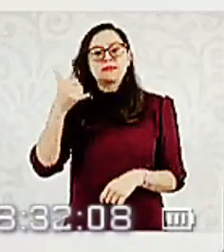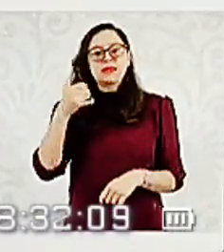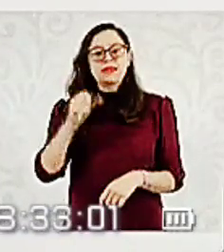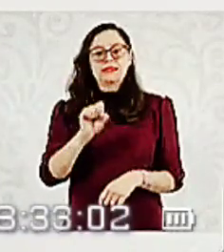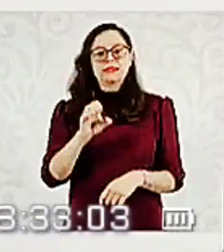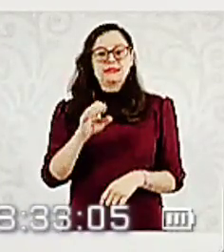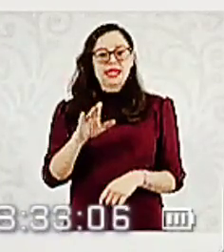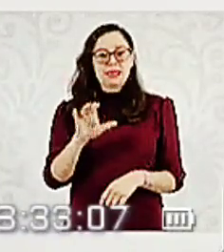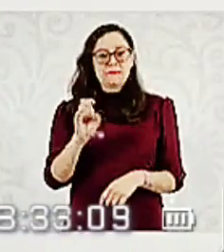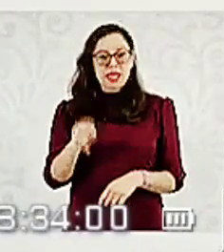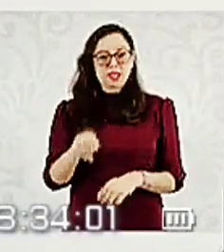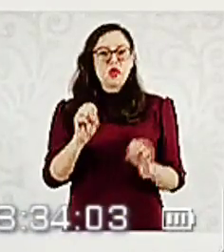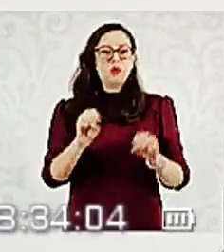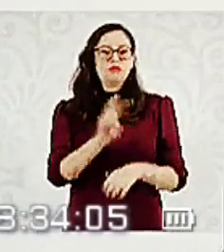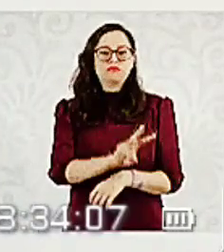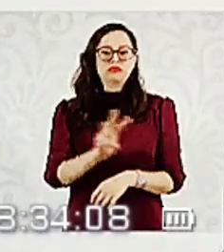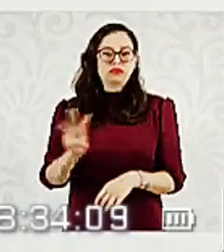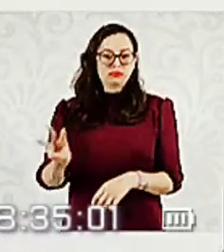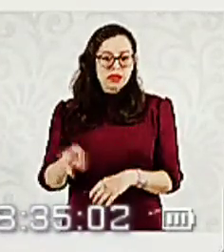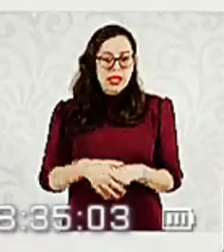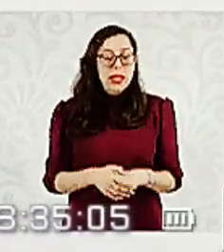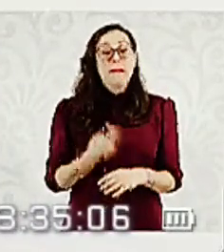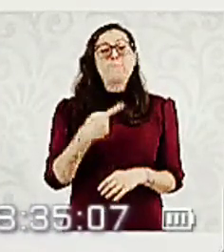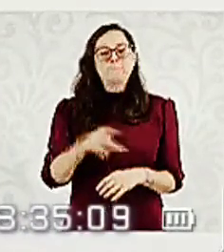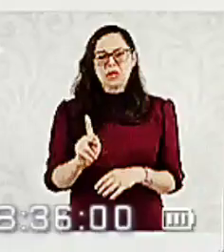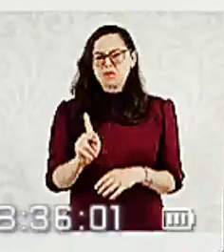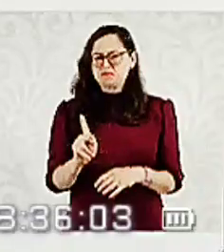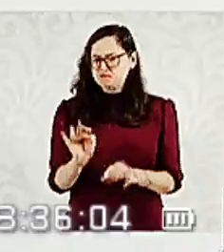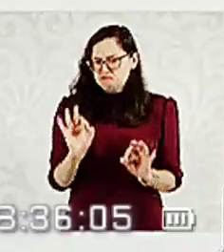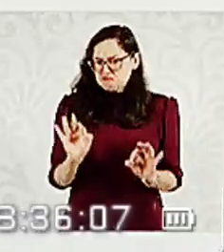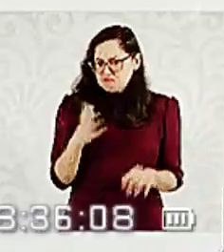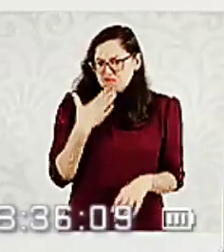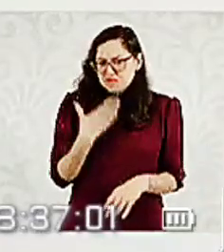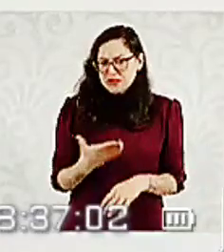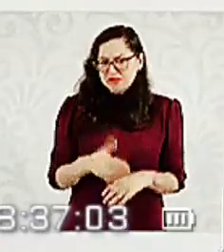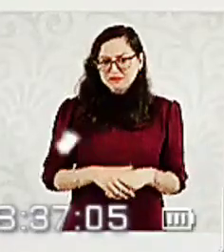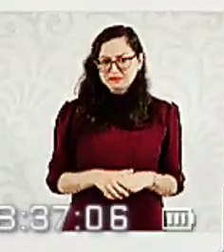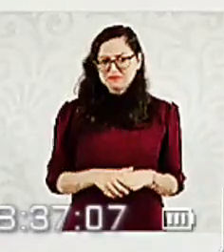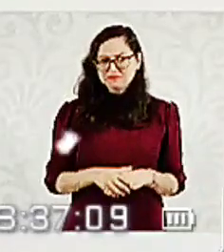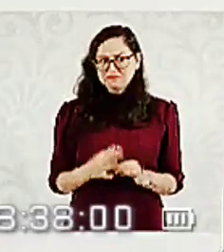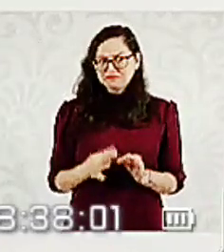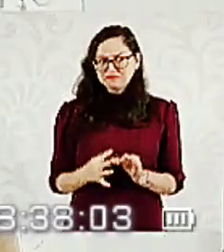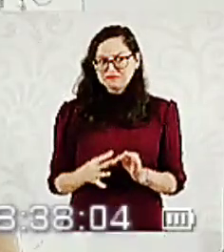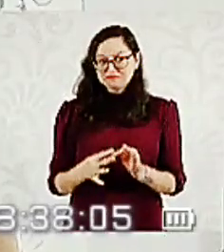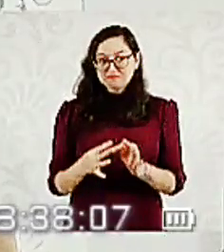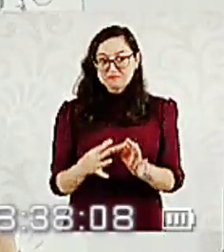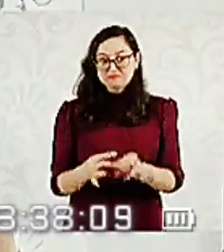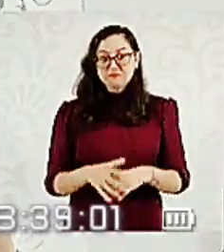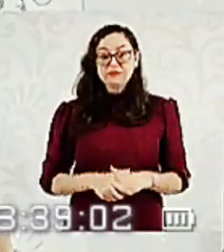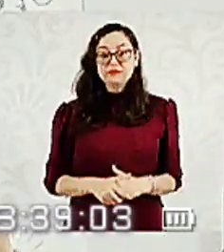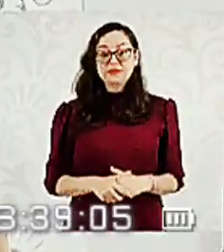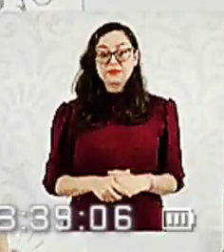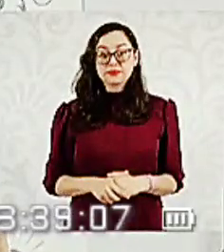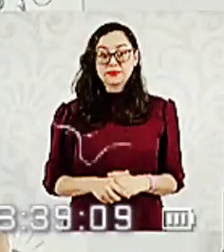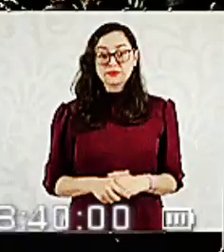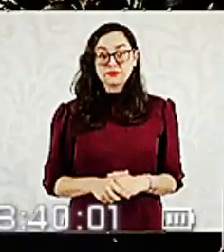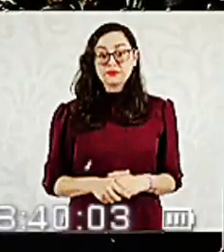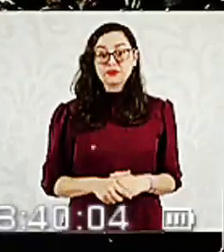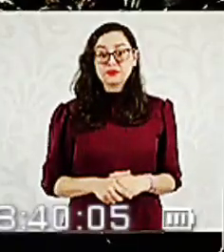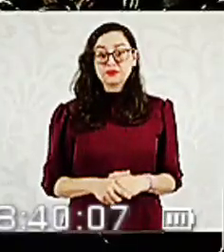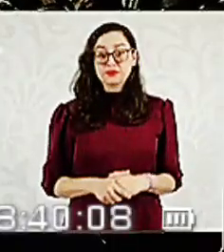por la página de la Secretaría, pero funciona de manera regular. Esto porque hay